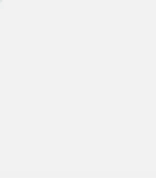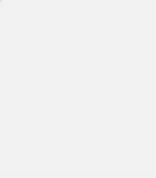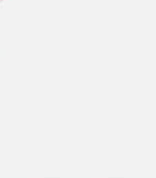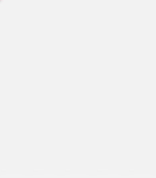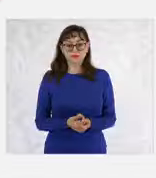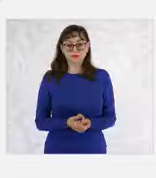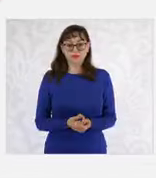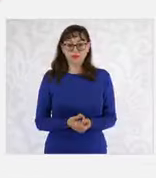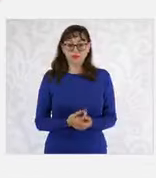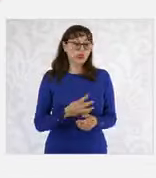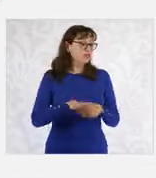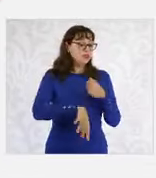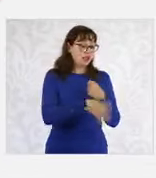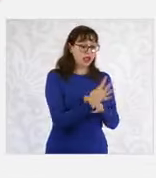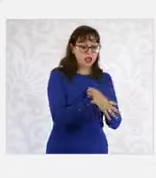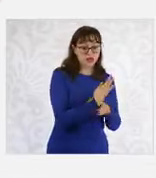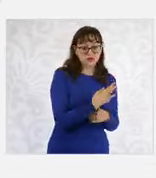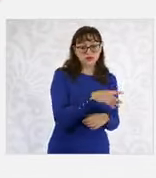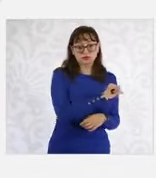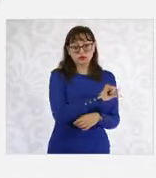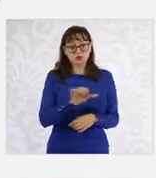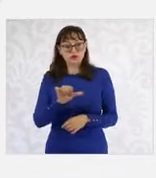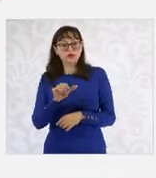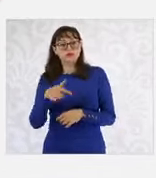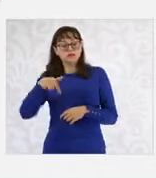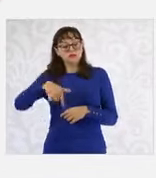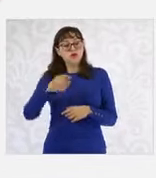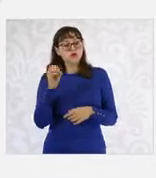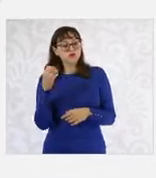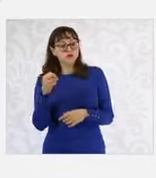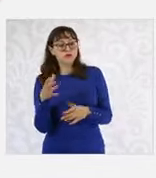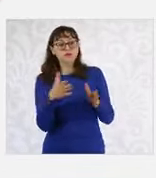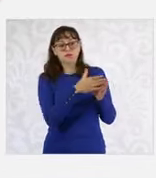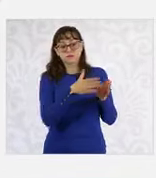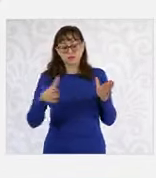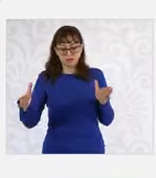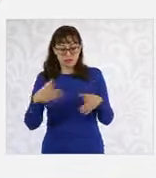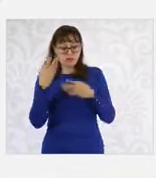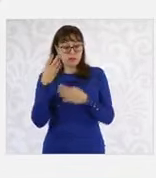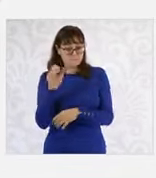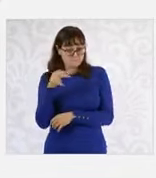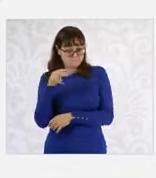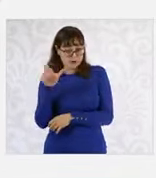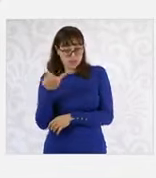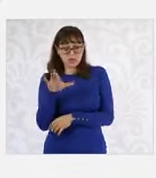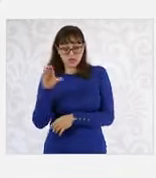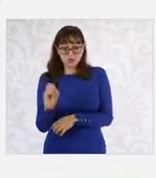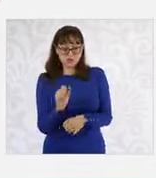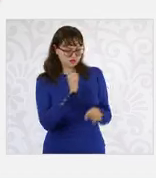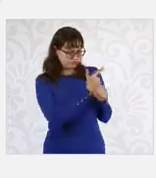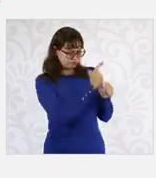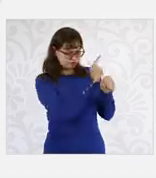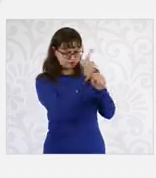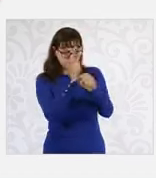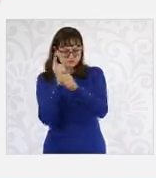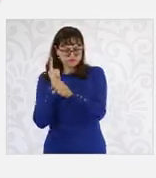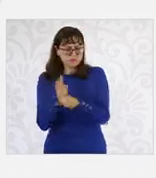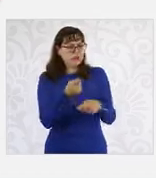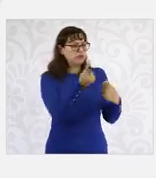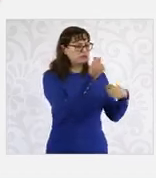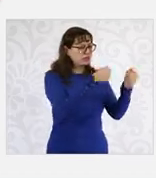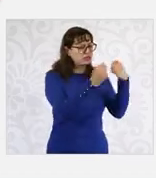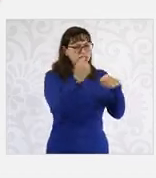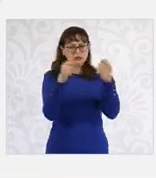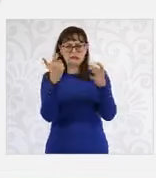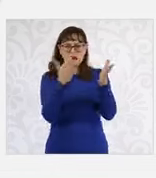octubre y basándonos en la regionalización del Banco de México, aquellos establecimientos donde se encontraron los precios altos